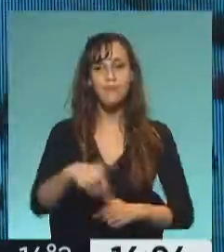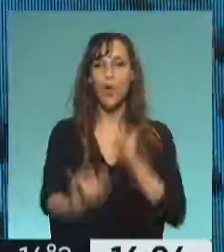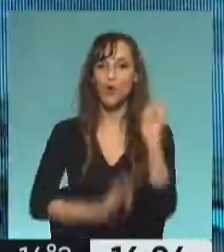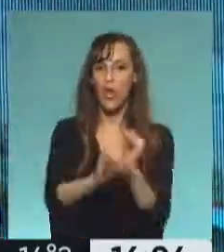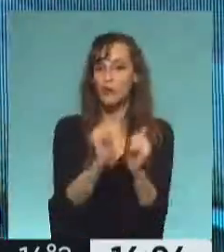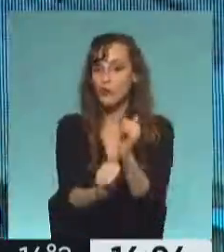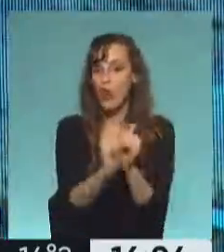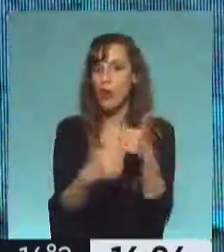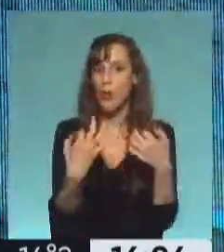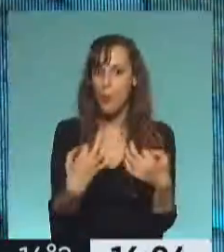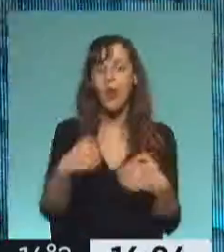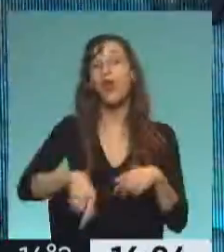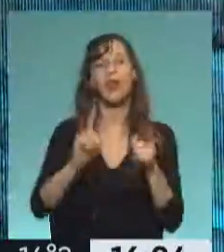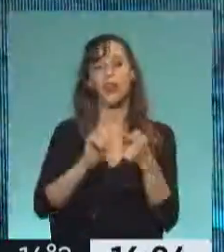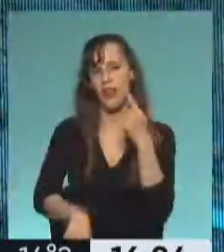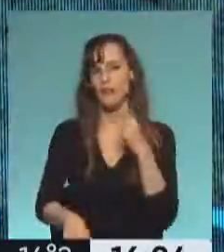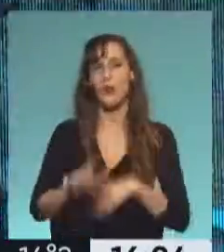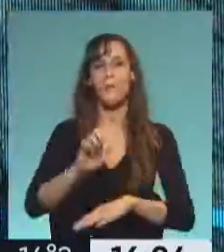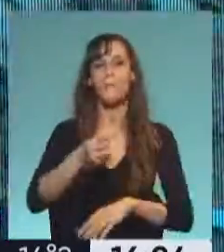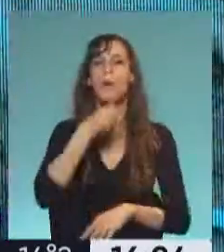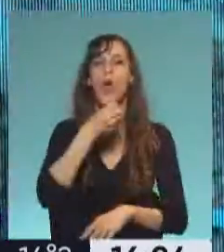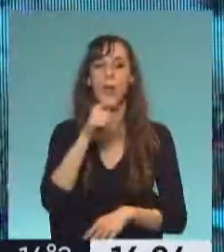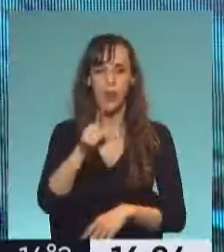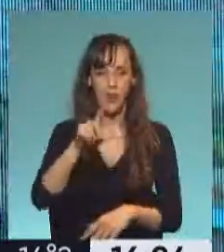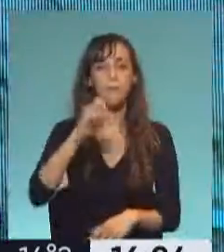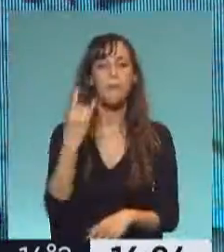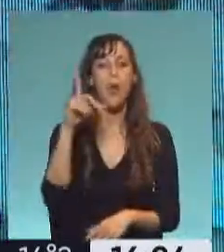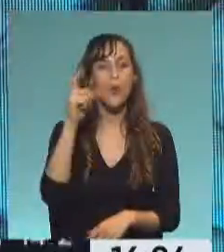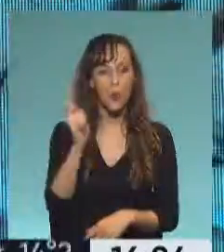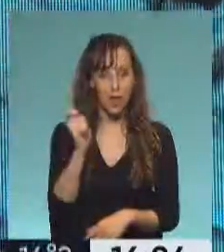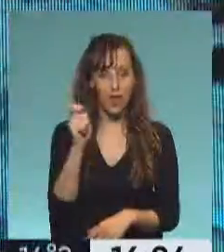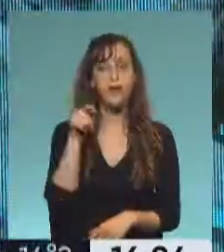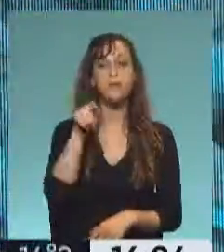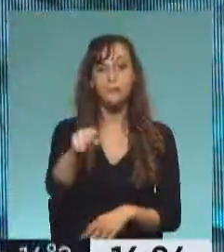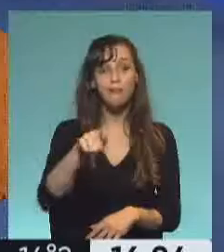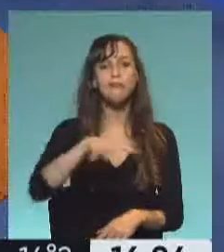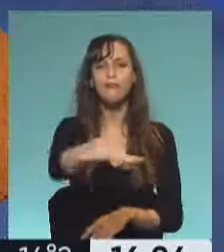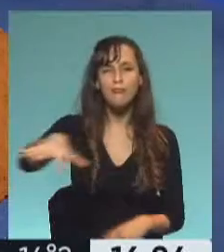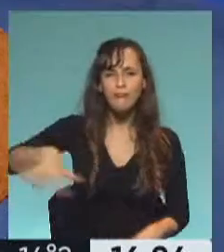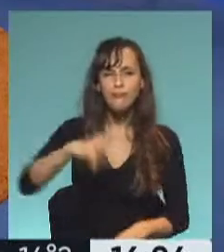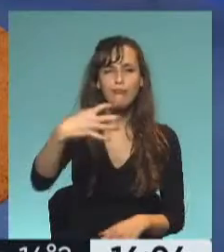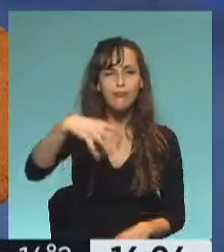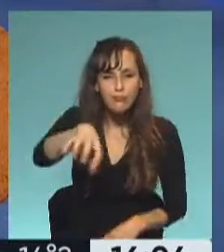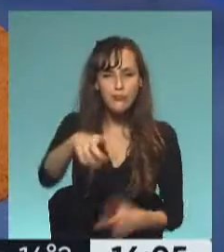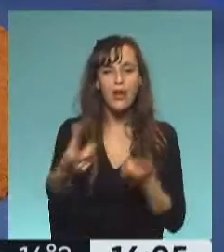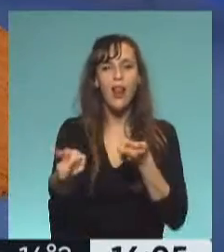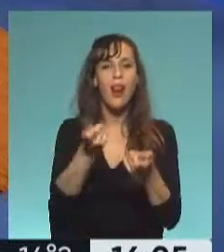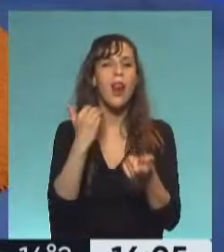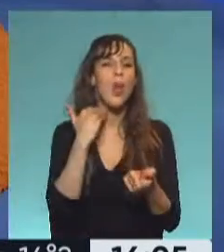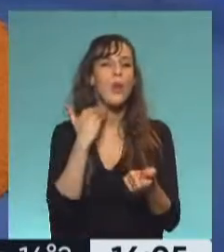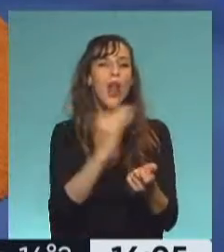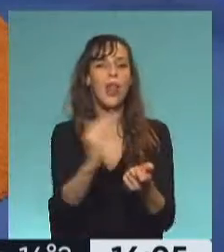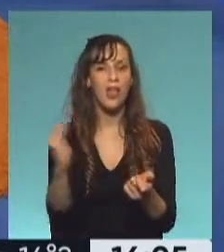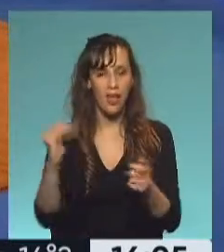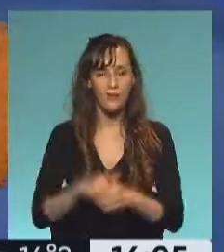hacer caso y vamos a ir al móvil. Exactamente, porque ahí está Paula Echeverría en esta librería que te contaba. A ver qué nos puede agregar. Hola, Paula,